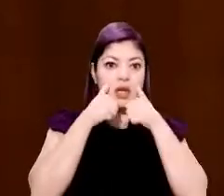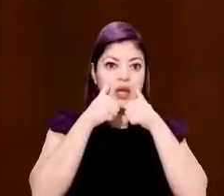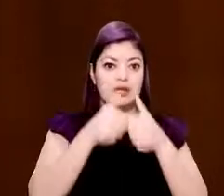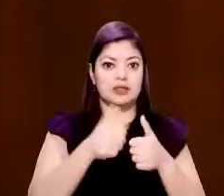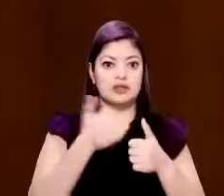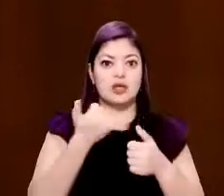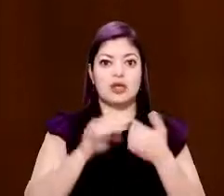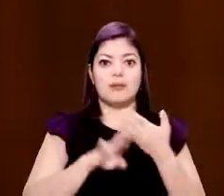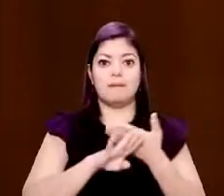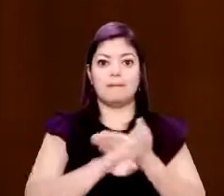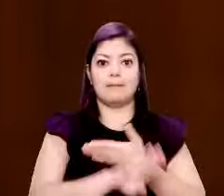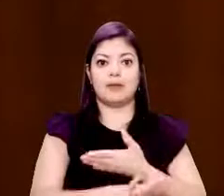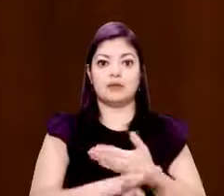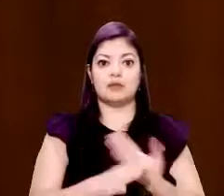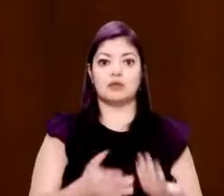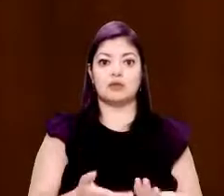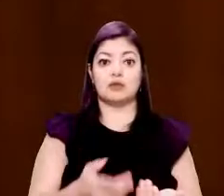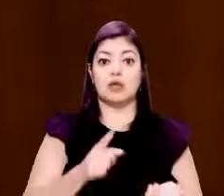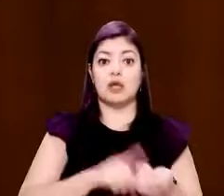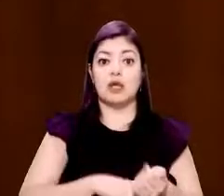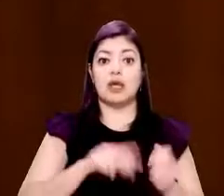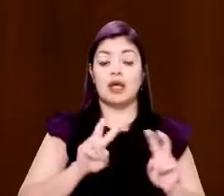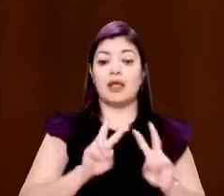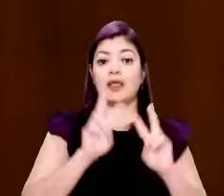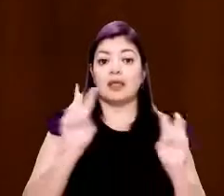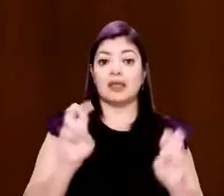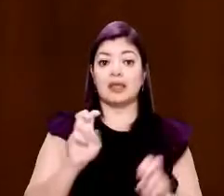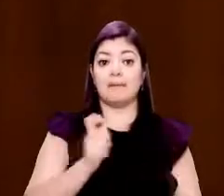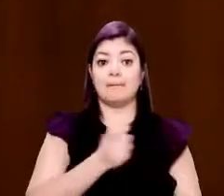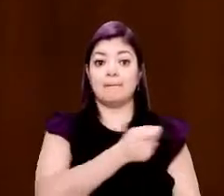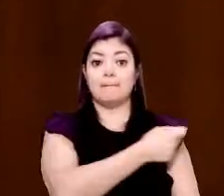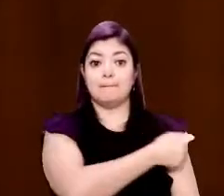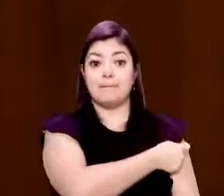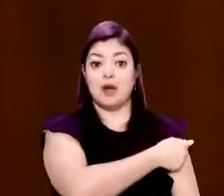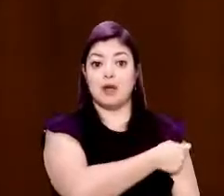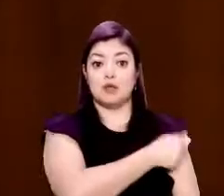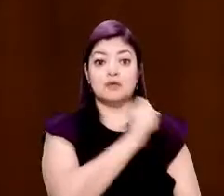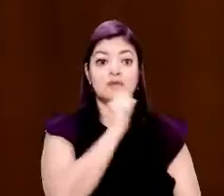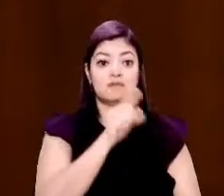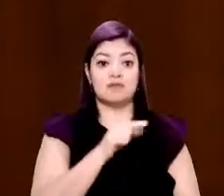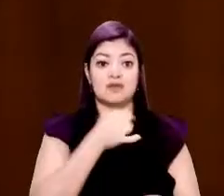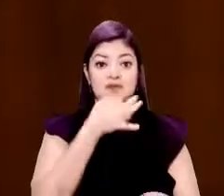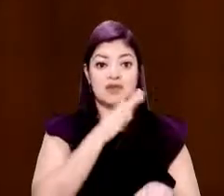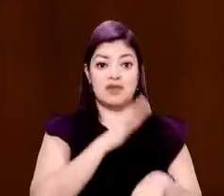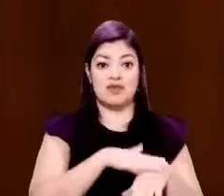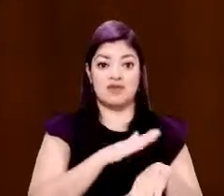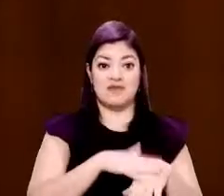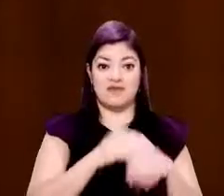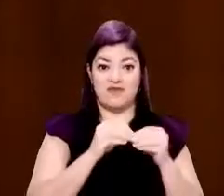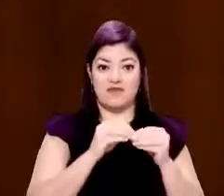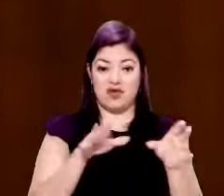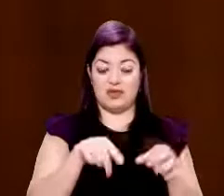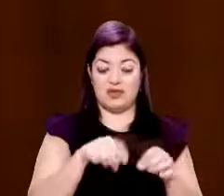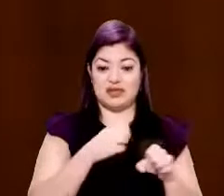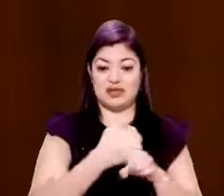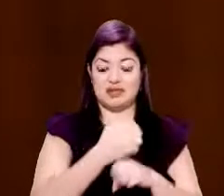prevención, pues en el tema de vacunación, como refiere el informe en la entidad, se han